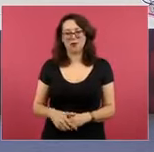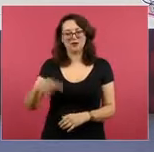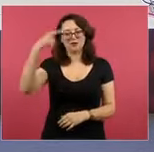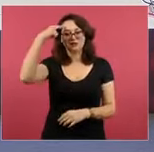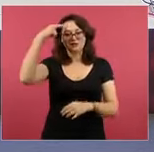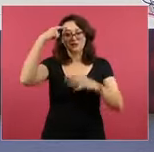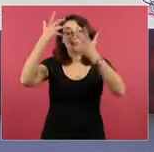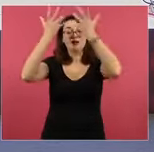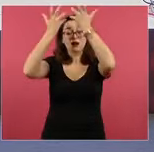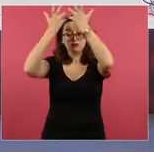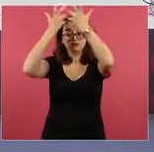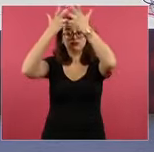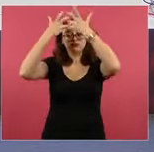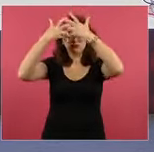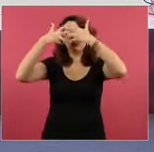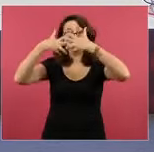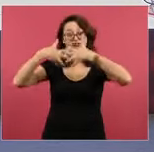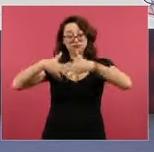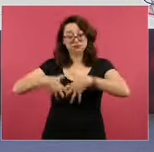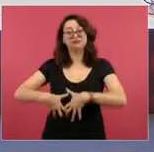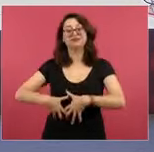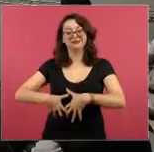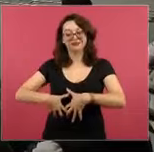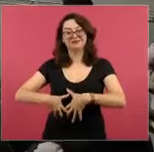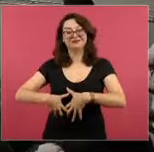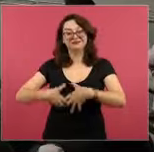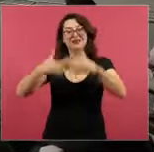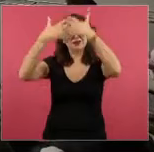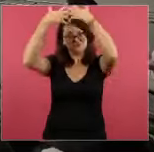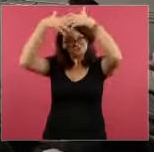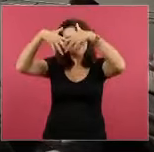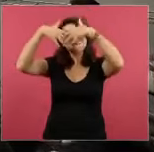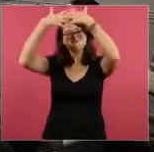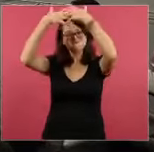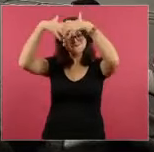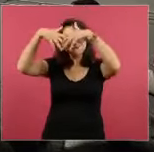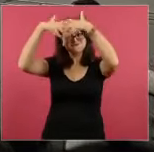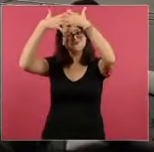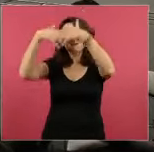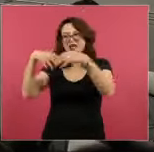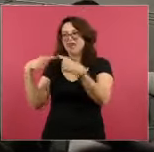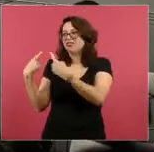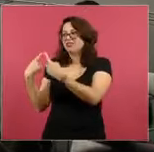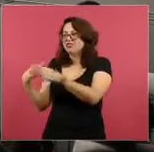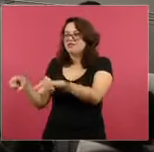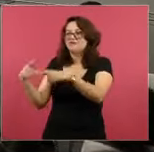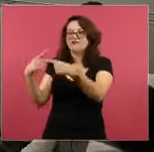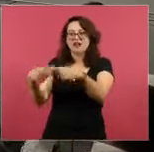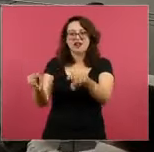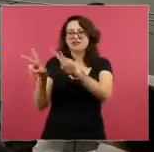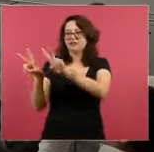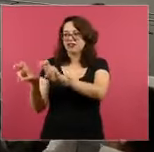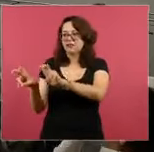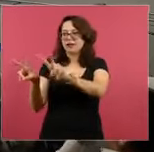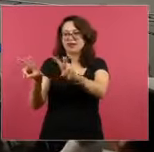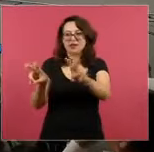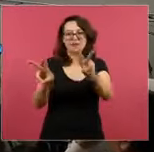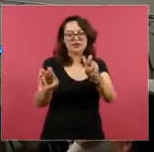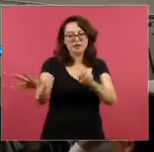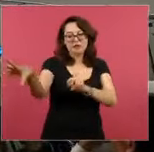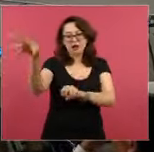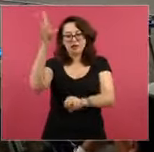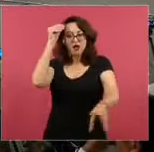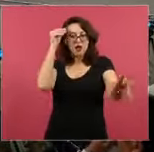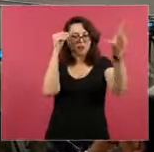Hay proyectos muy exitosos, nuestro pensamiento es muy holístico. Cuando vamos al mercado no